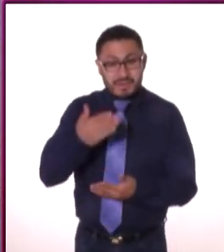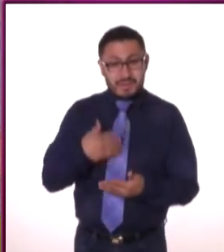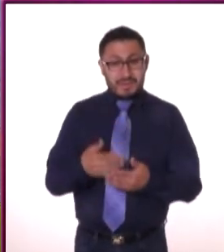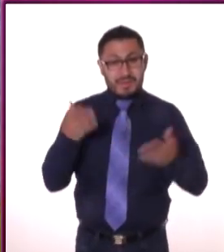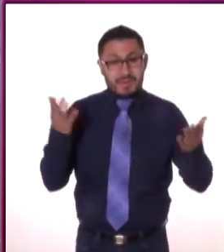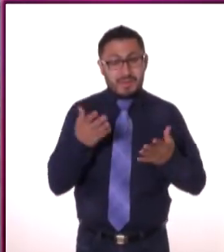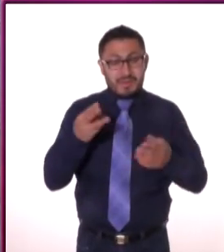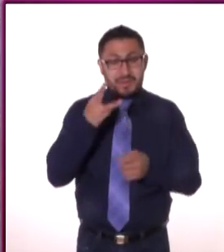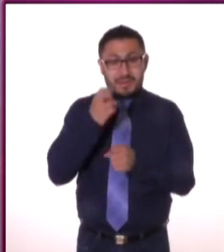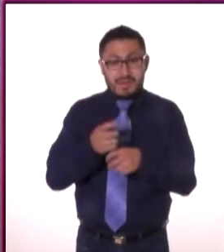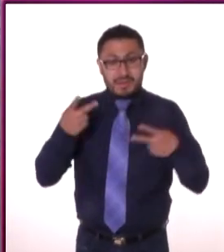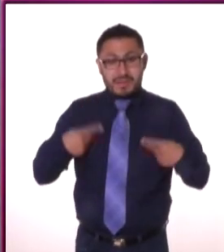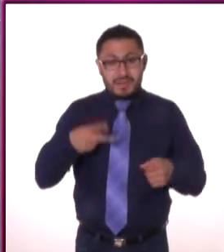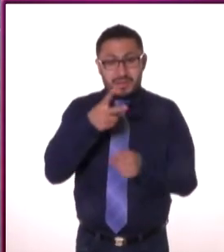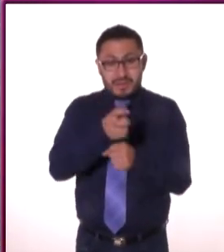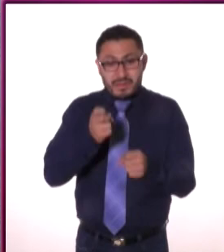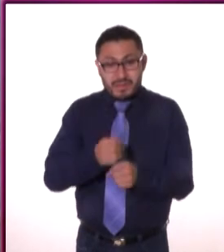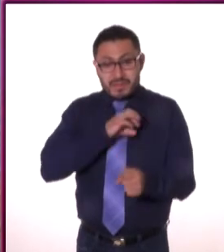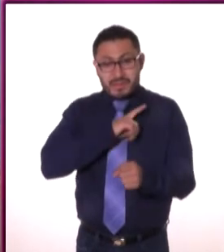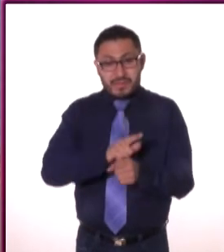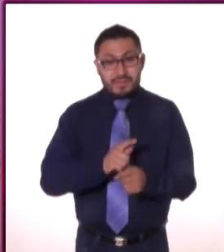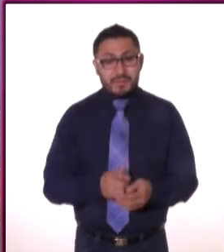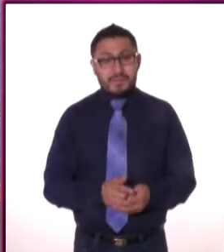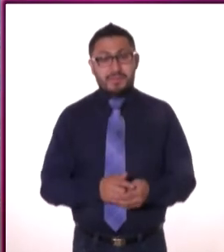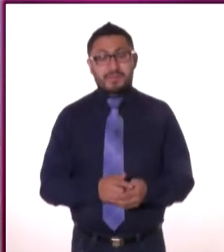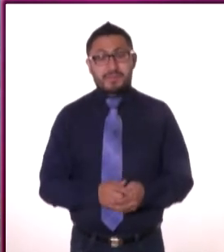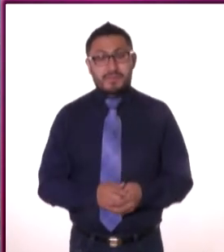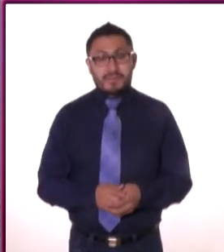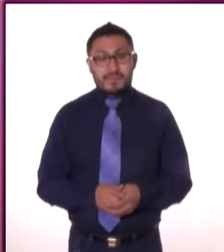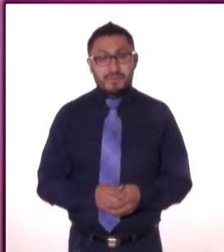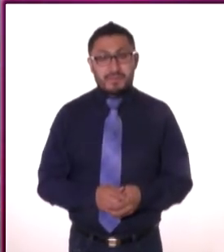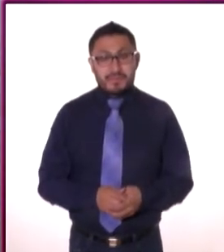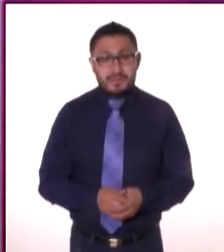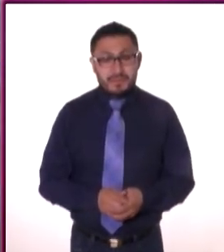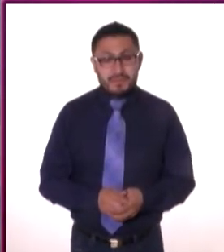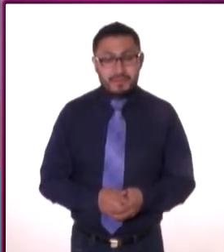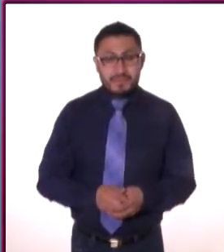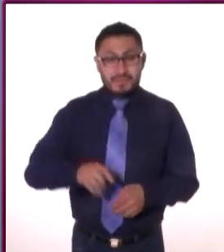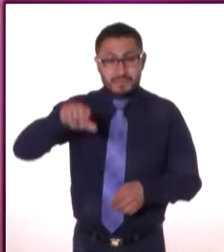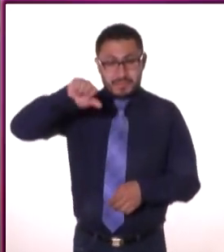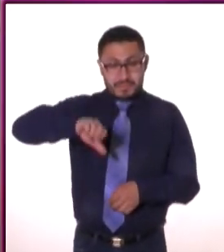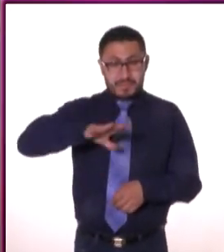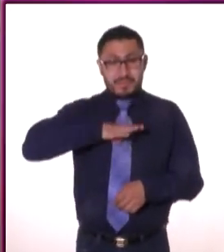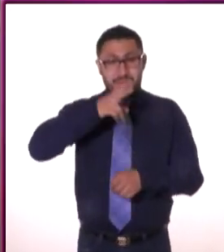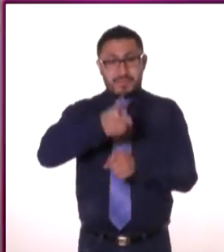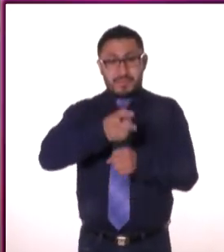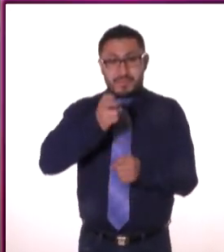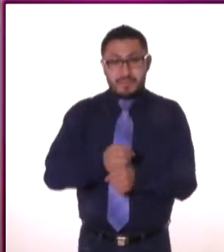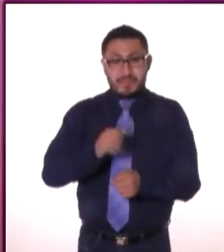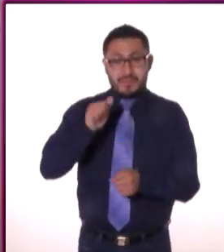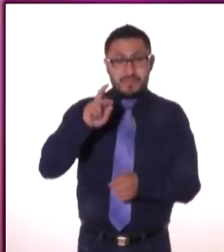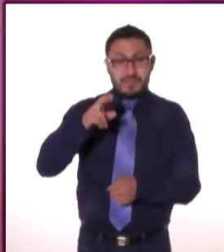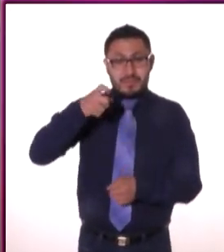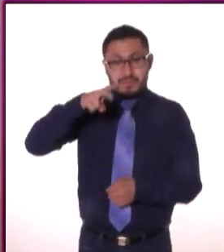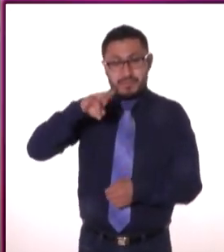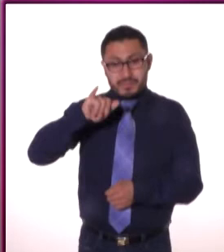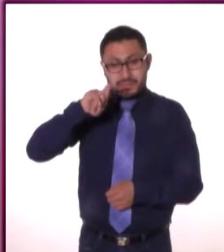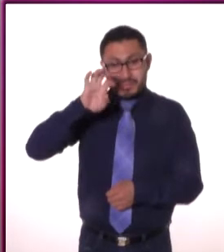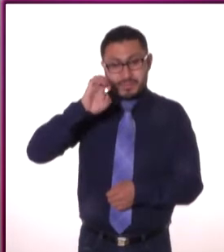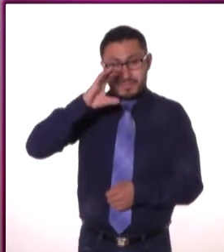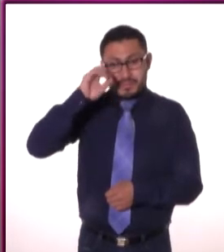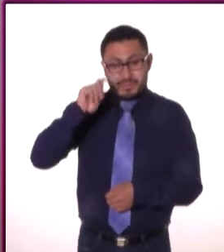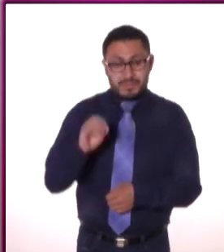cambiar. Pero antes, vayamos con nuestro tercer especialista invitado de hoy. Sí, vamos a Vente, alistarnos. vámonos. ¿Sí? El día de hoy tenemos como invitado